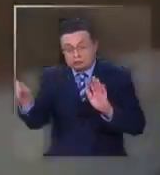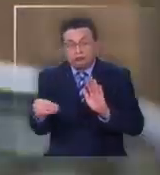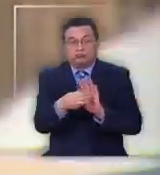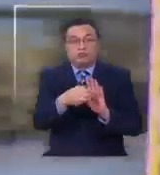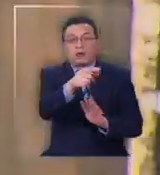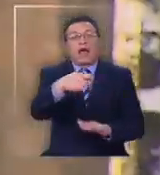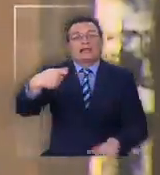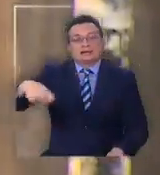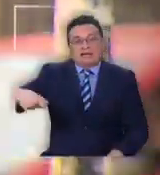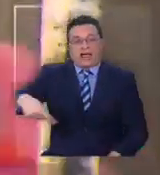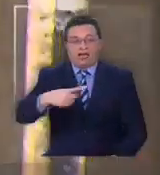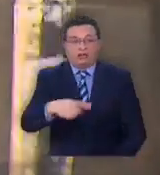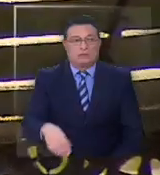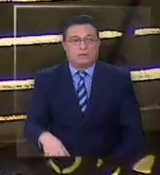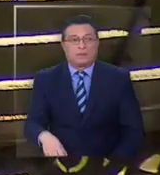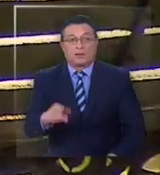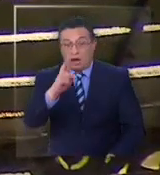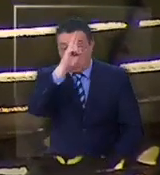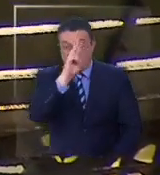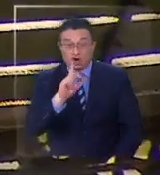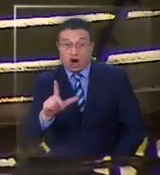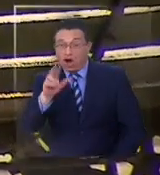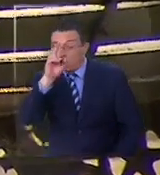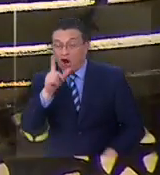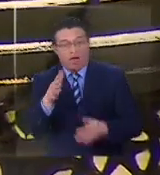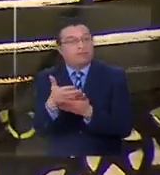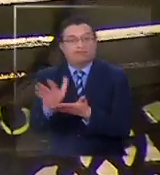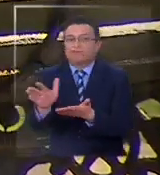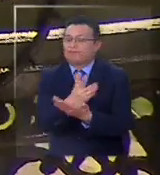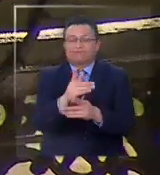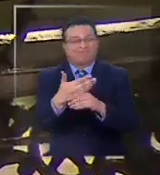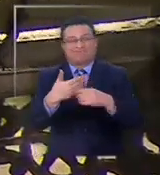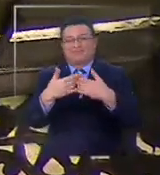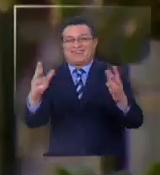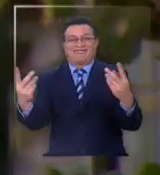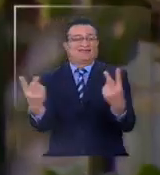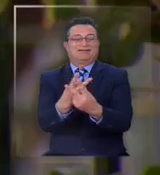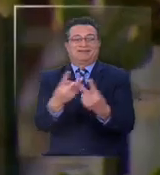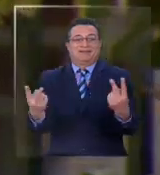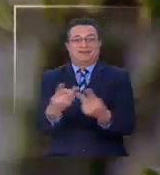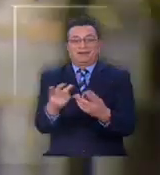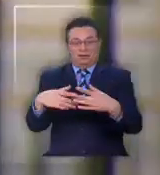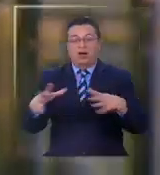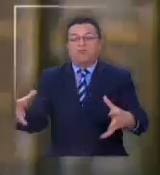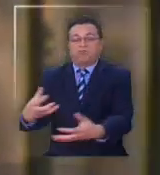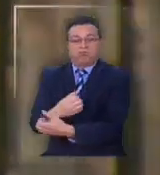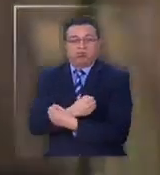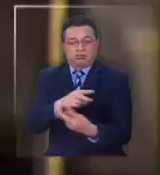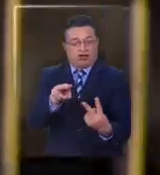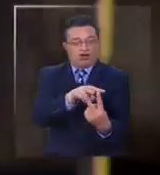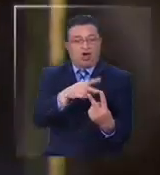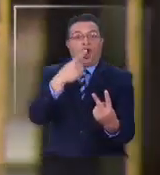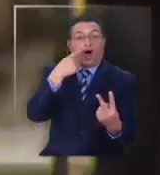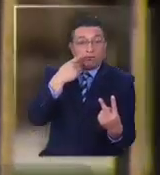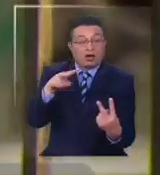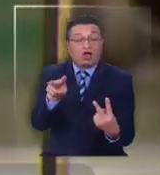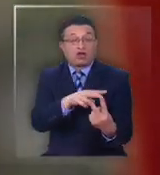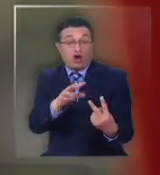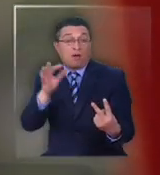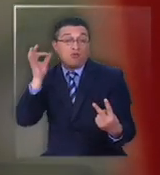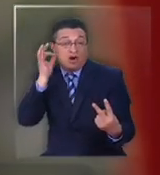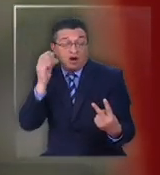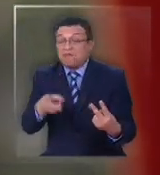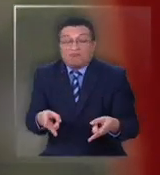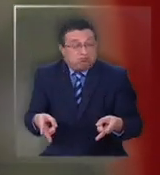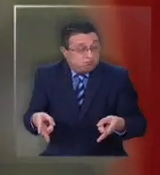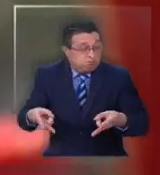Senado. Eliminación de los roles que según muchos abre la puerta definitiva a la adopción homoparental, donde parejas de igual o